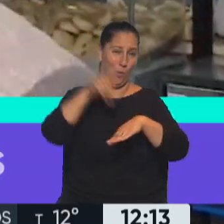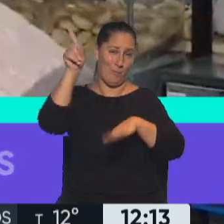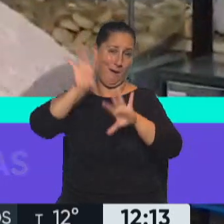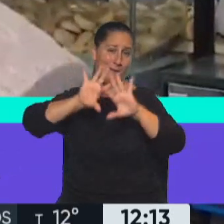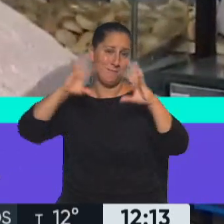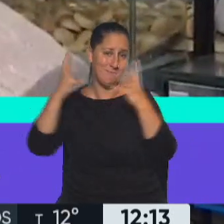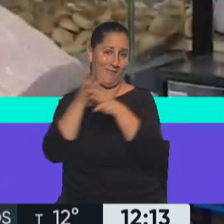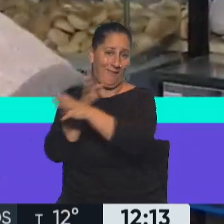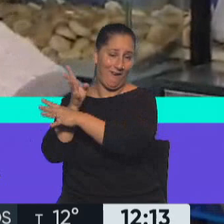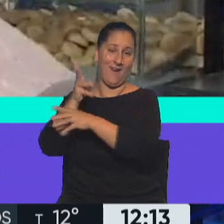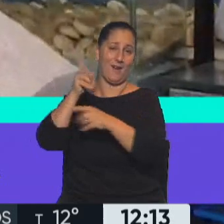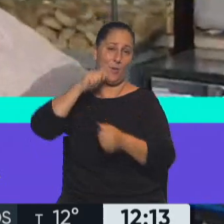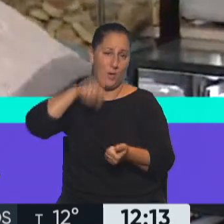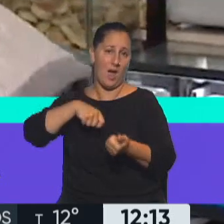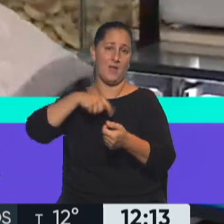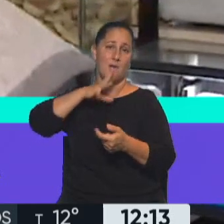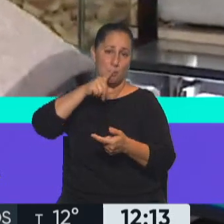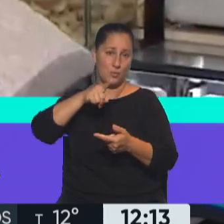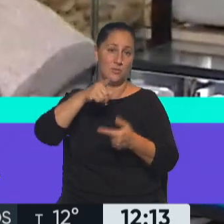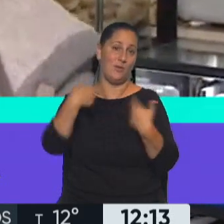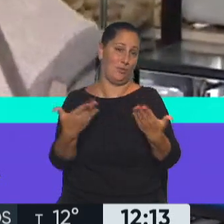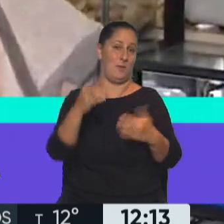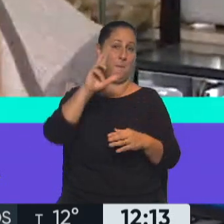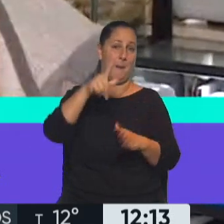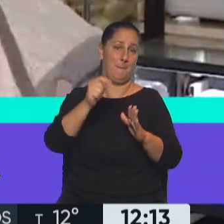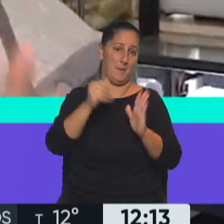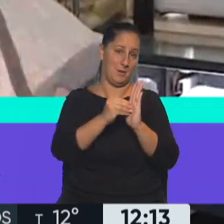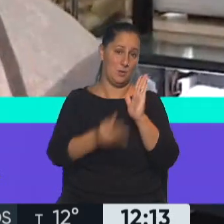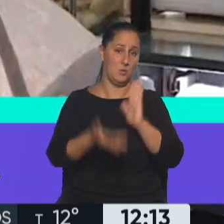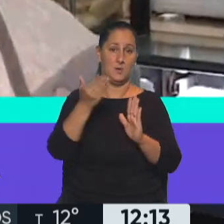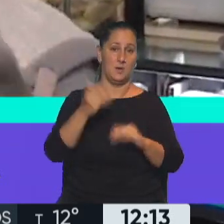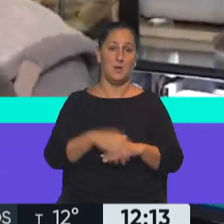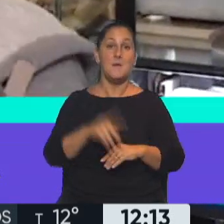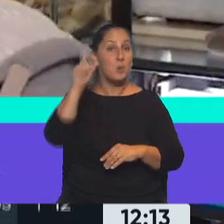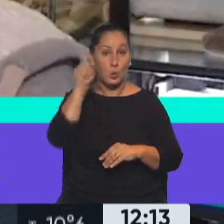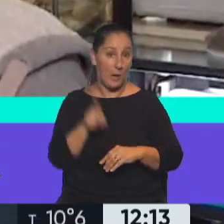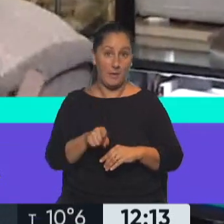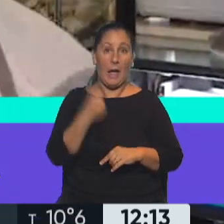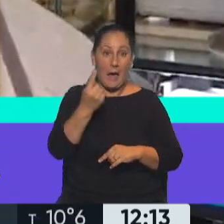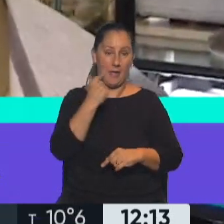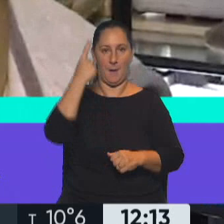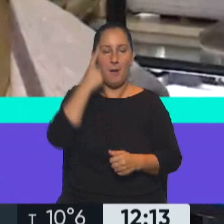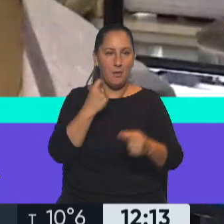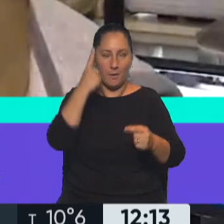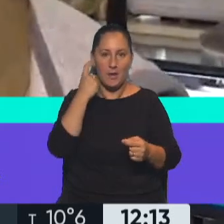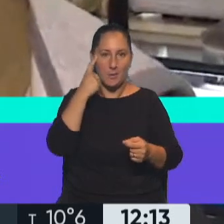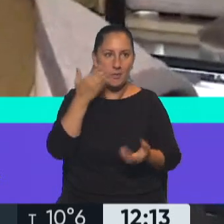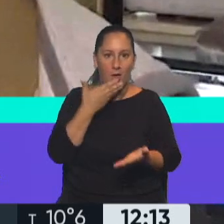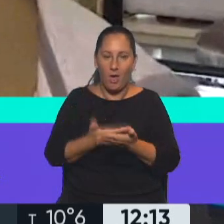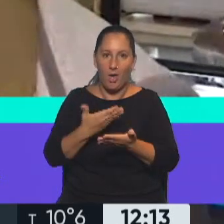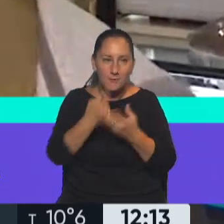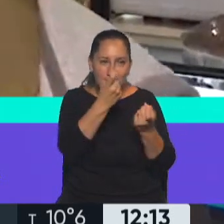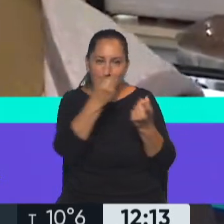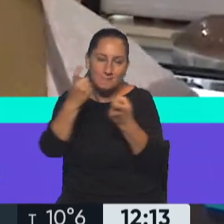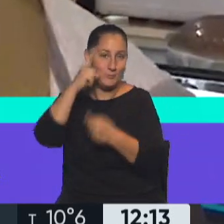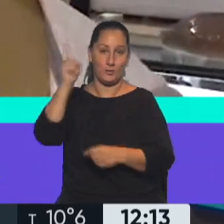y Rusia, la harina, con lo cual sube el precio del pan. No sabía, todos los días aprende algo nuevo. Pero bueno, vamos a tener que